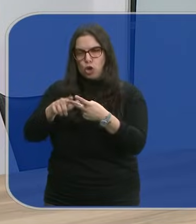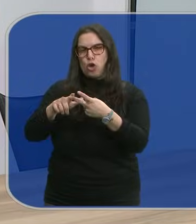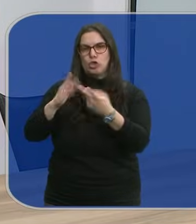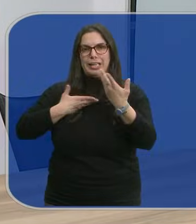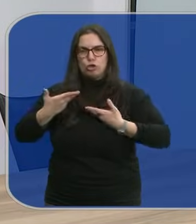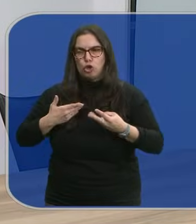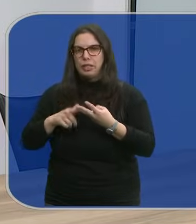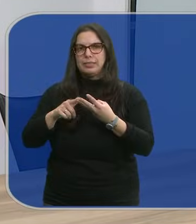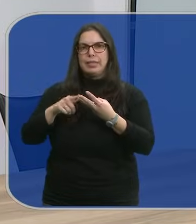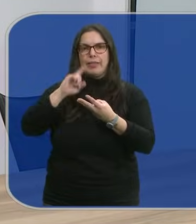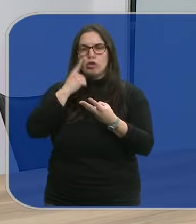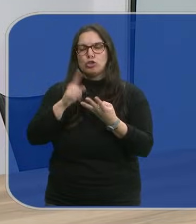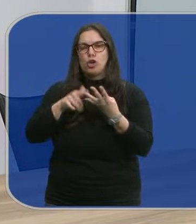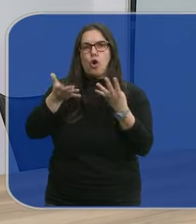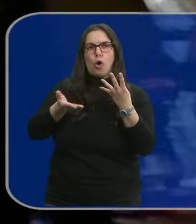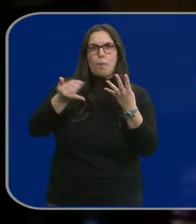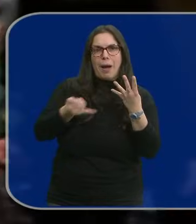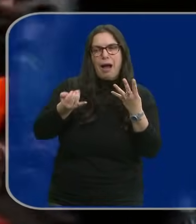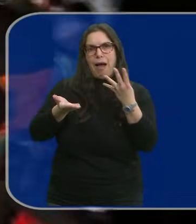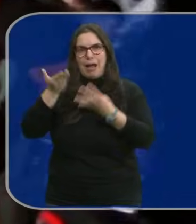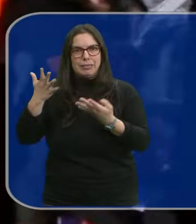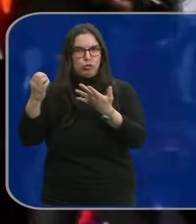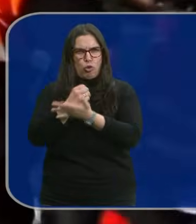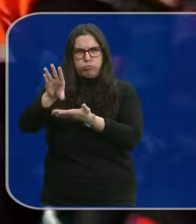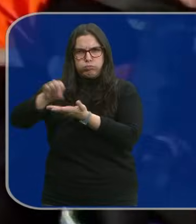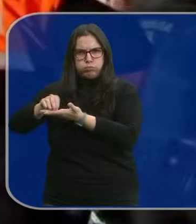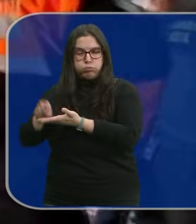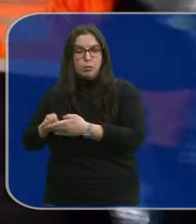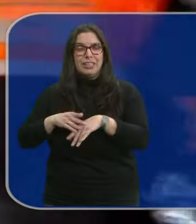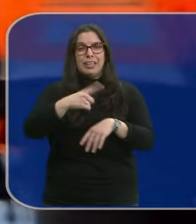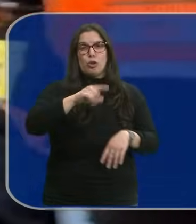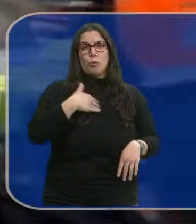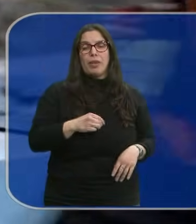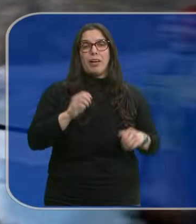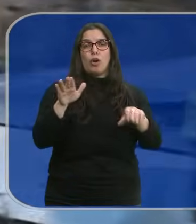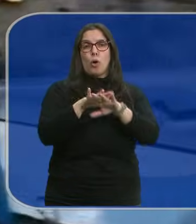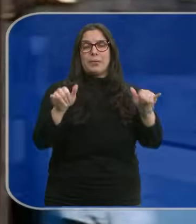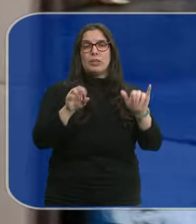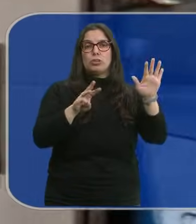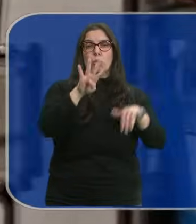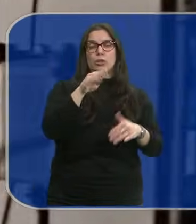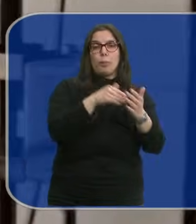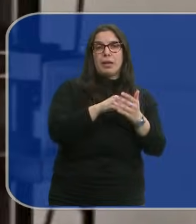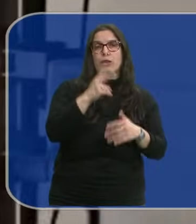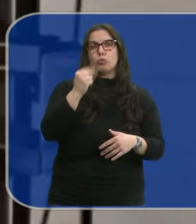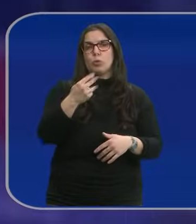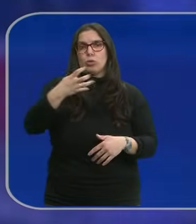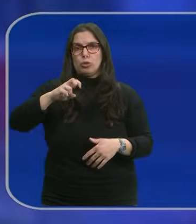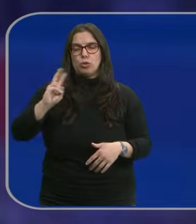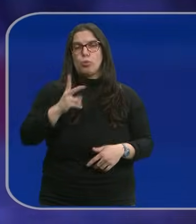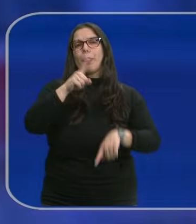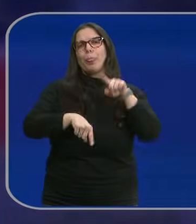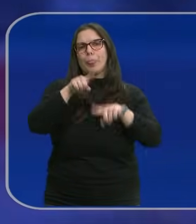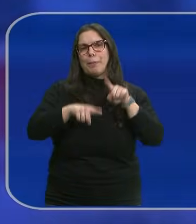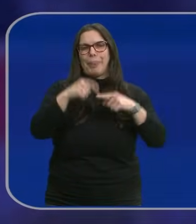informes diagnósticos, partes de baja y alta médica. Para estos afectados, el dinero en juego va de los 84.000 a los 2.400 euros, dependiendo de